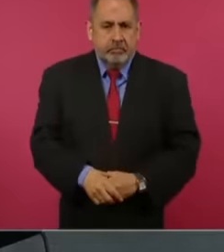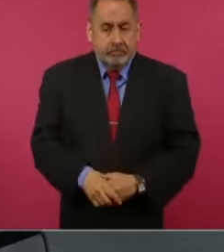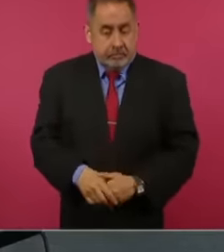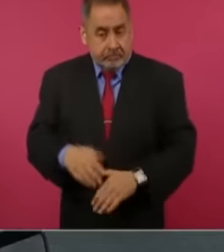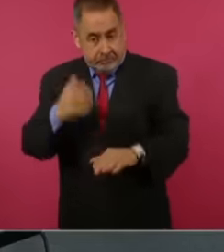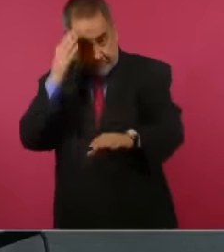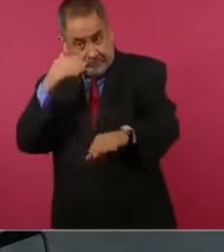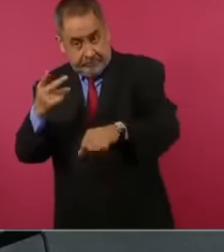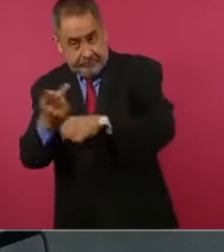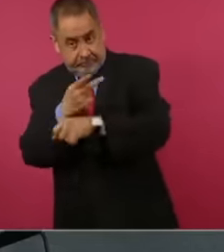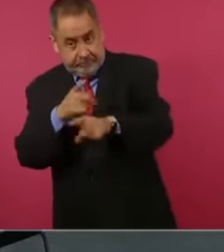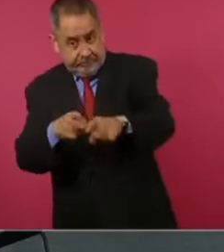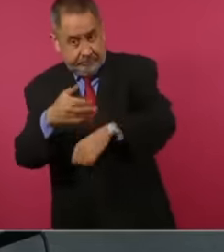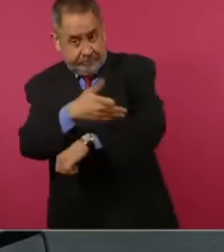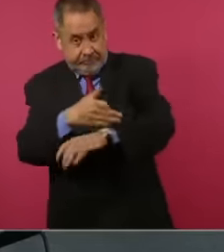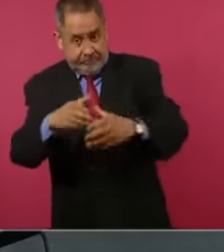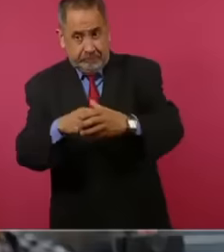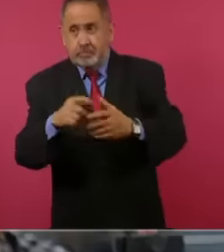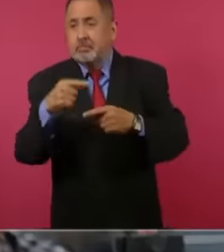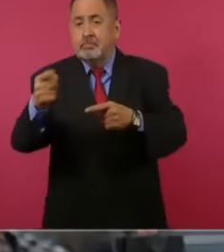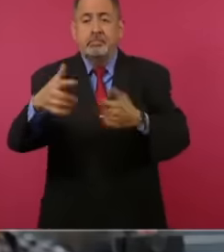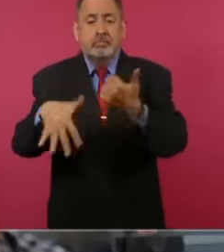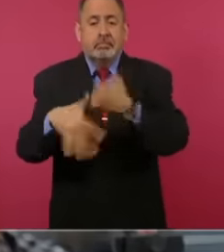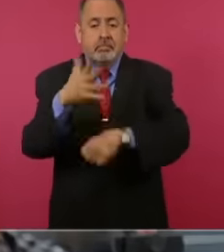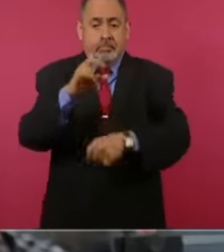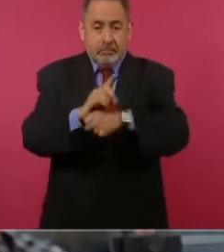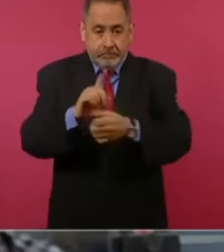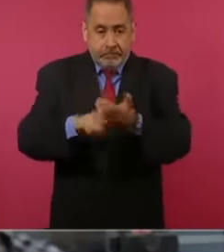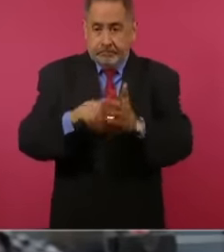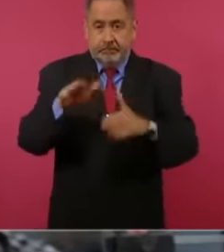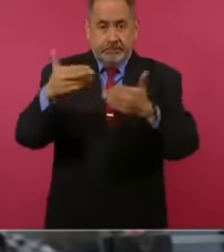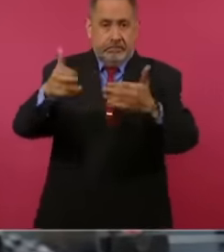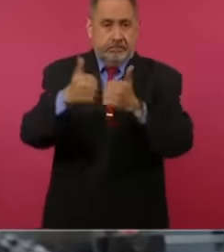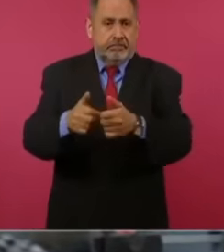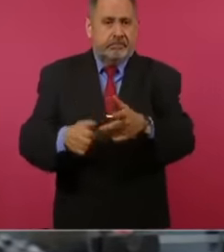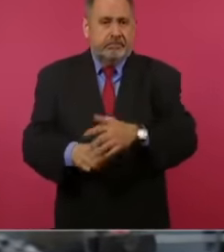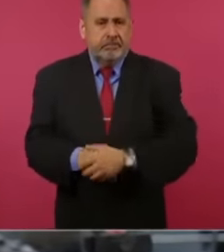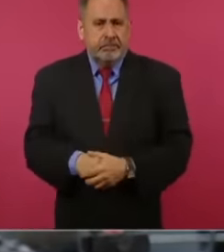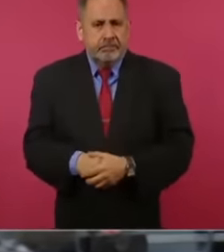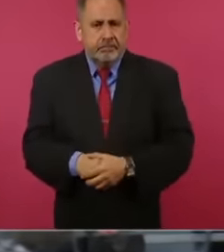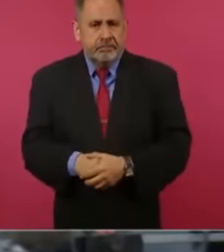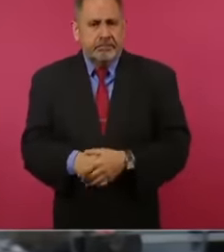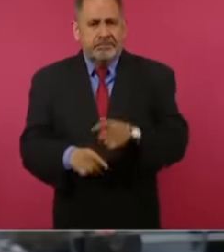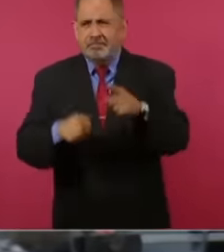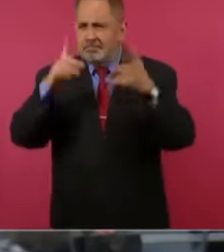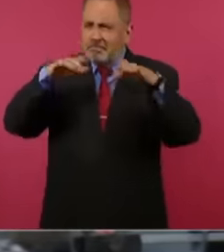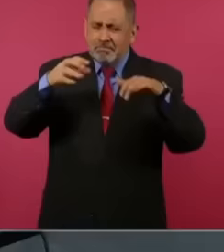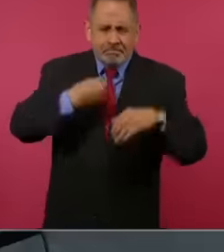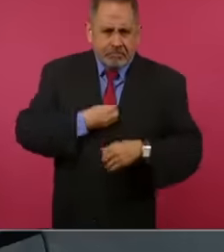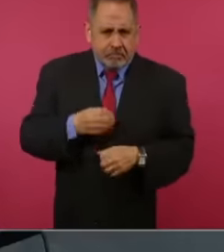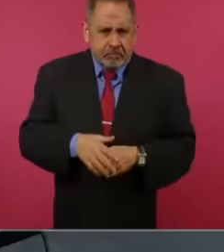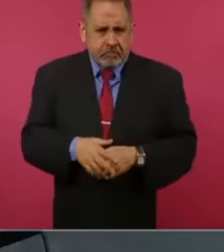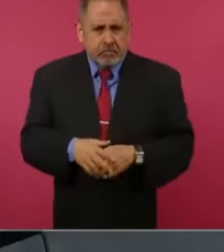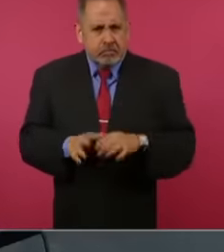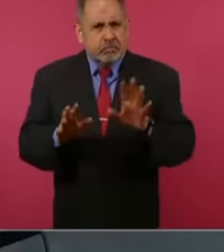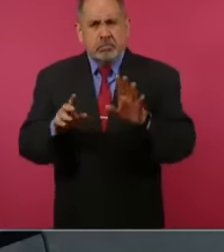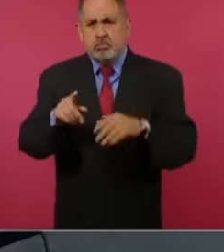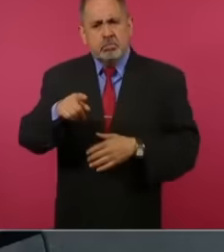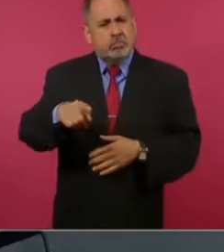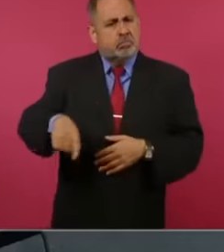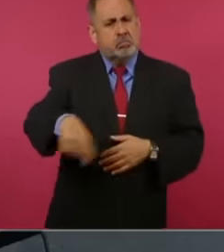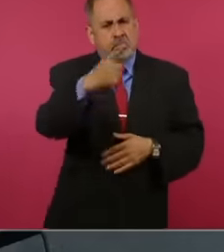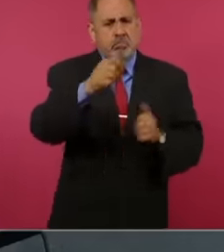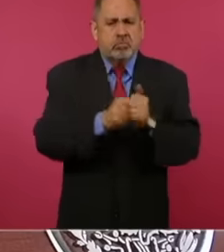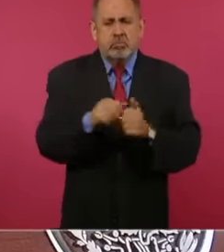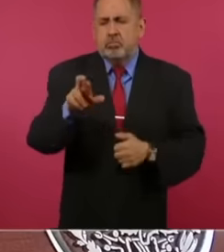familia? Ya tiene 15 días allá afuera. Hay que ver de qué se trata. La lluvia y todo. No, y ya los mandaron con